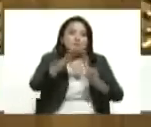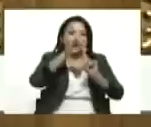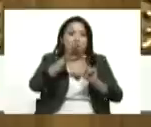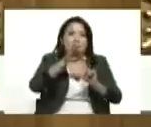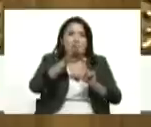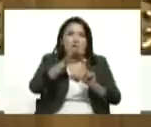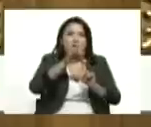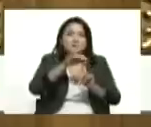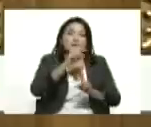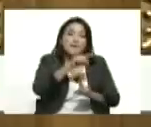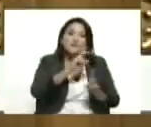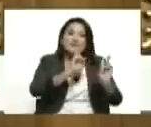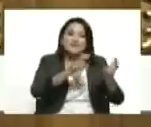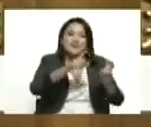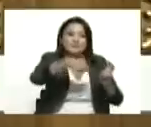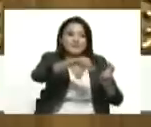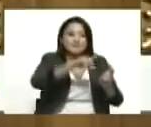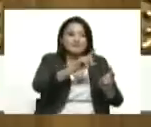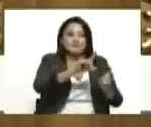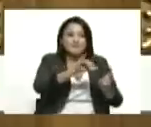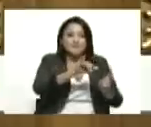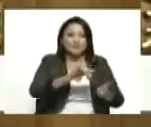juzgados especiales para este tema,